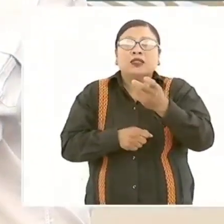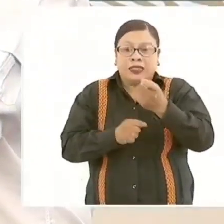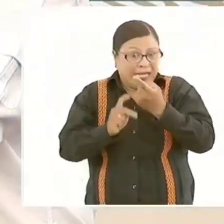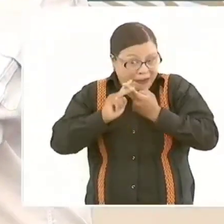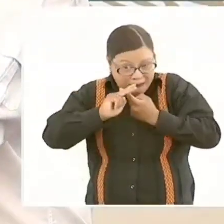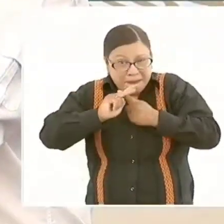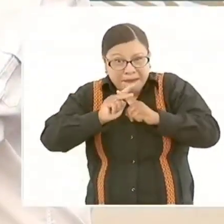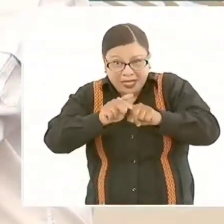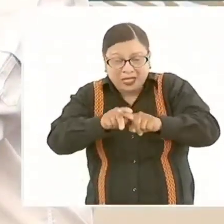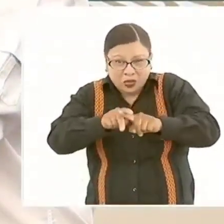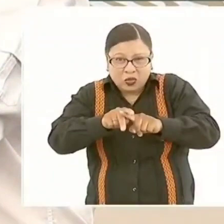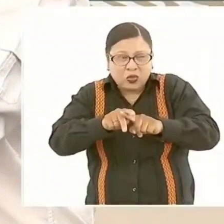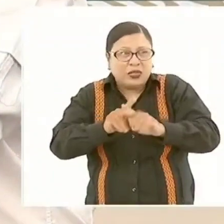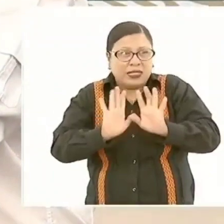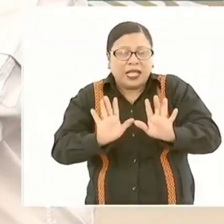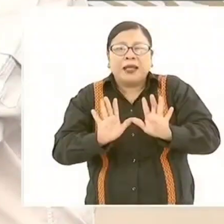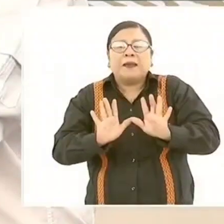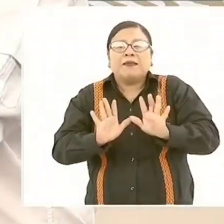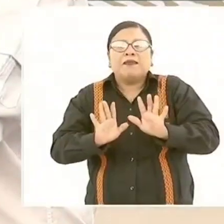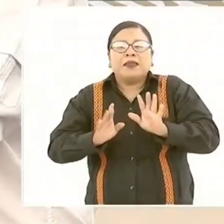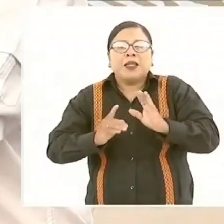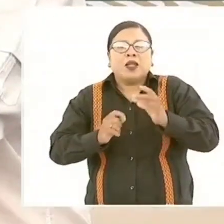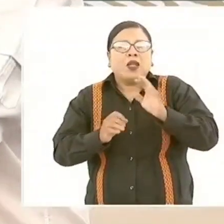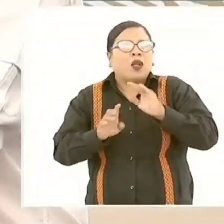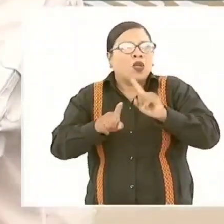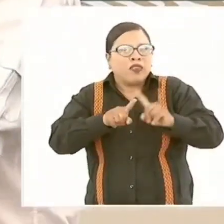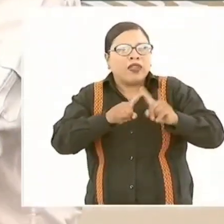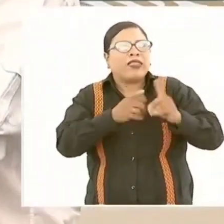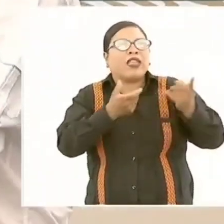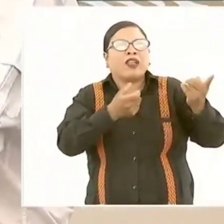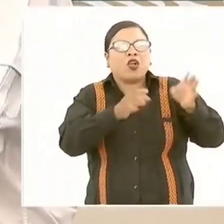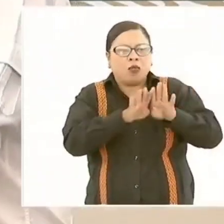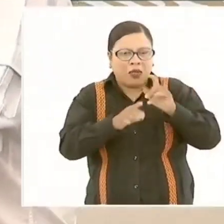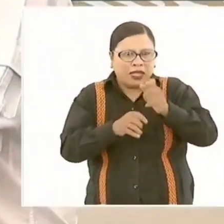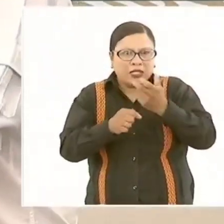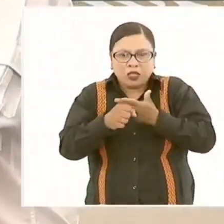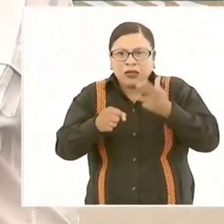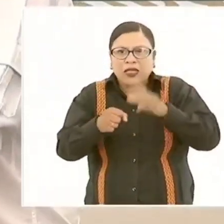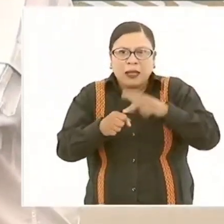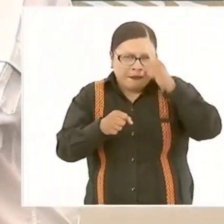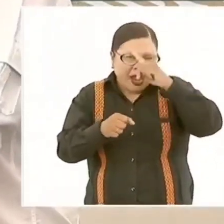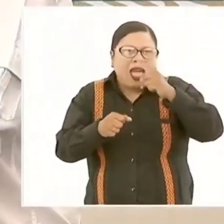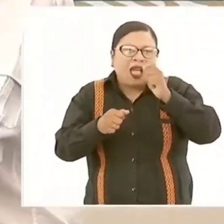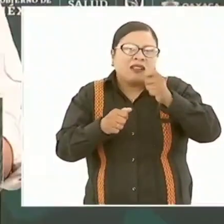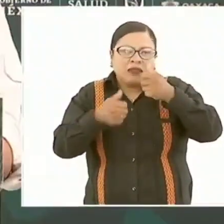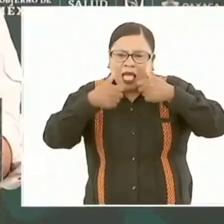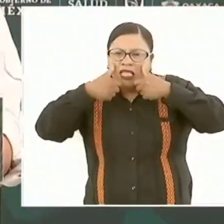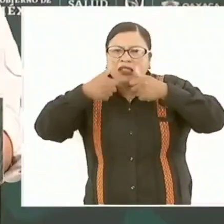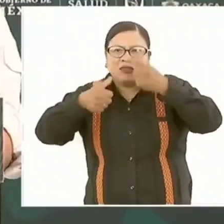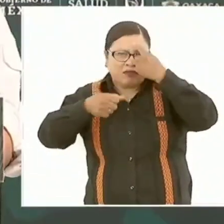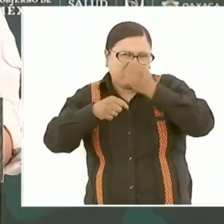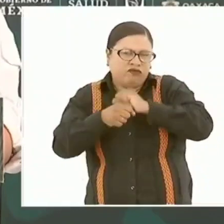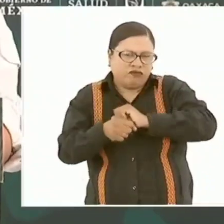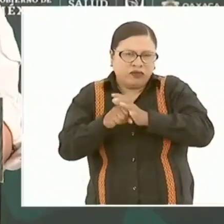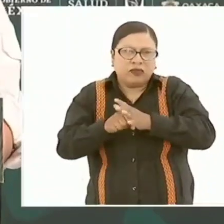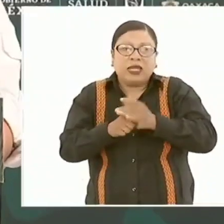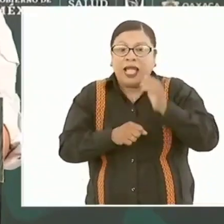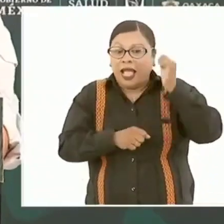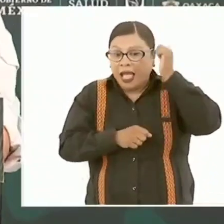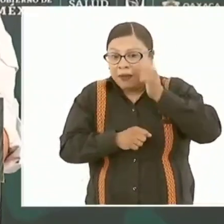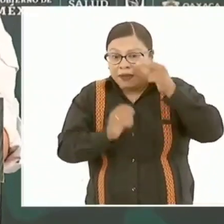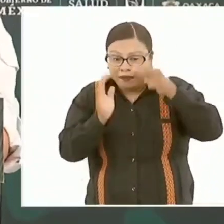andar antes de que entrara en operaciones como hospital, como un hospital para la atención de la pandemia. Aquí en abril del